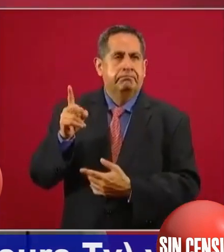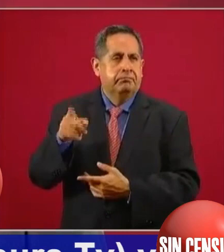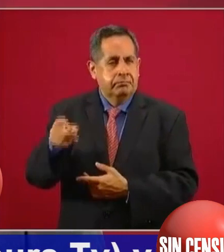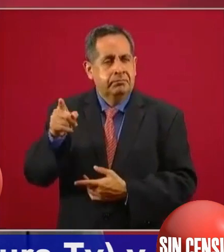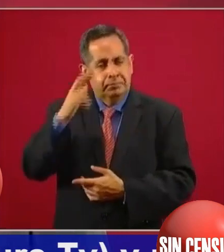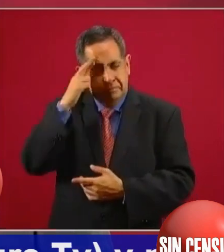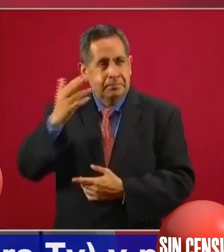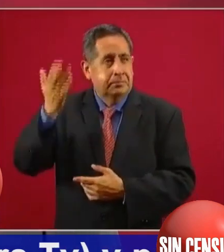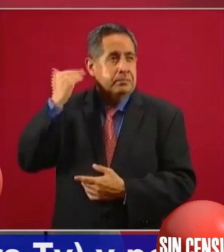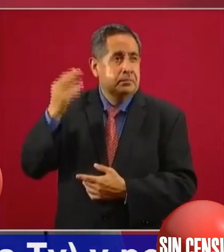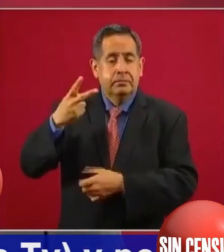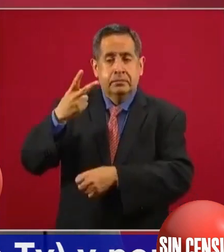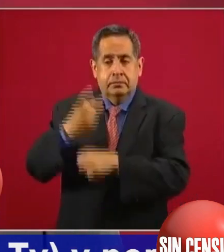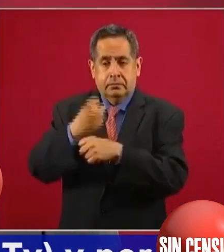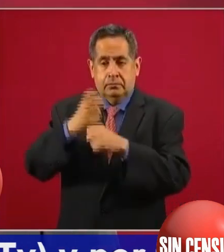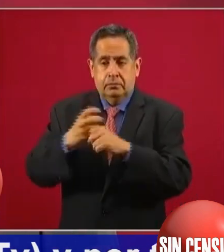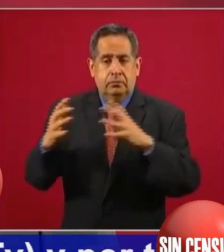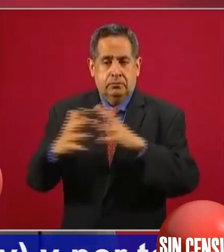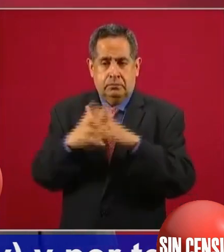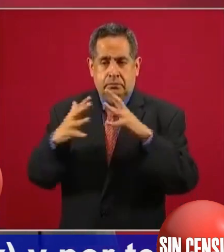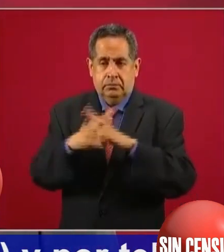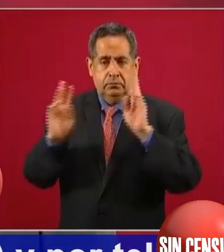desde la Segunda Guerra Mundial.